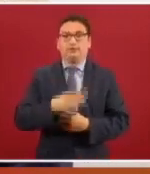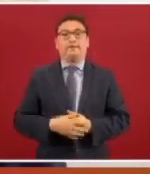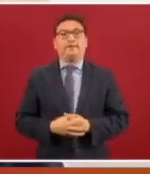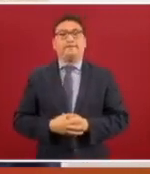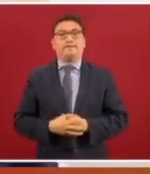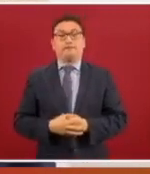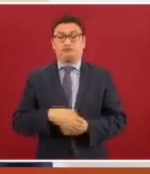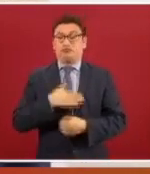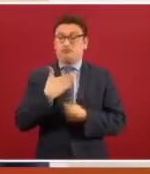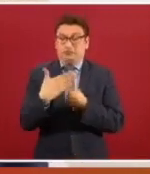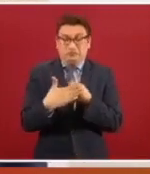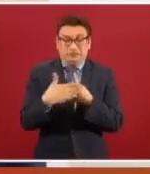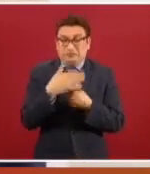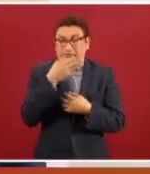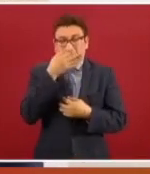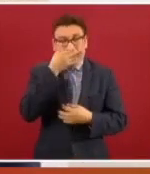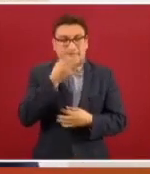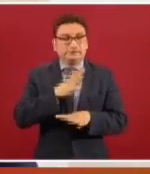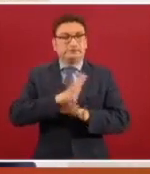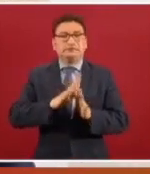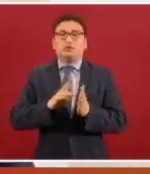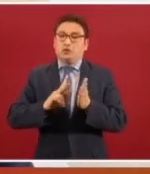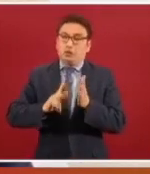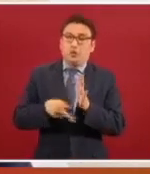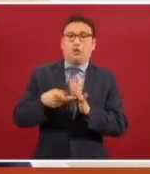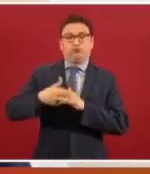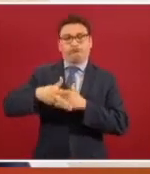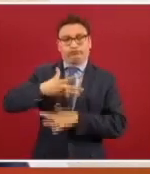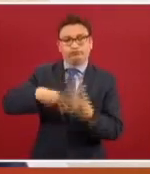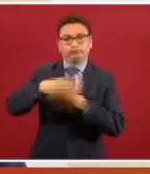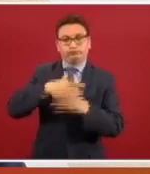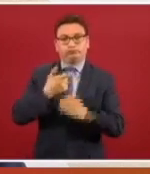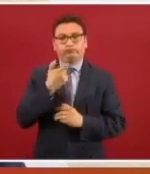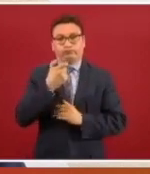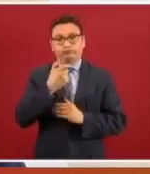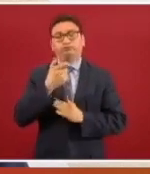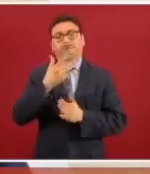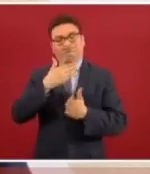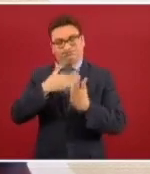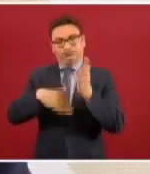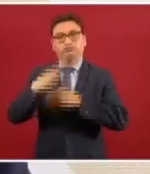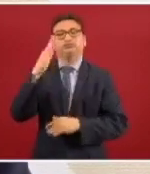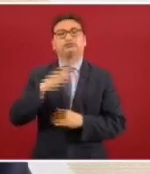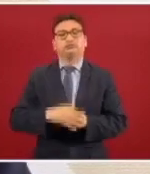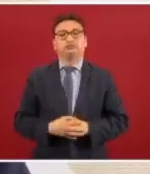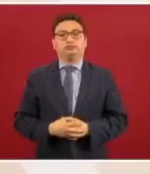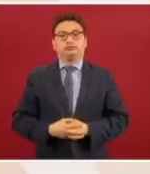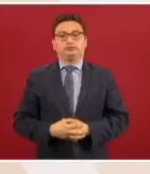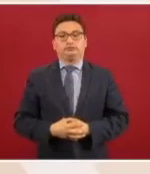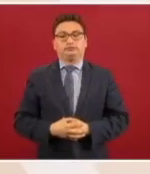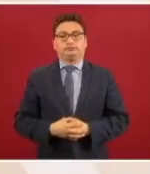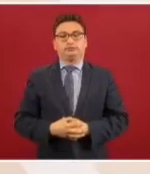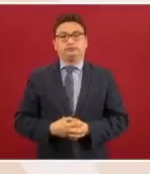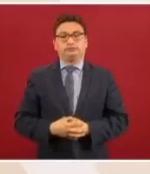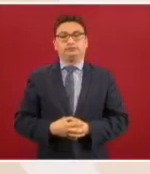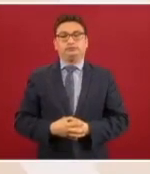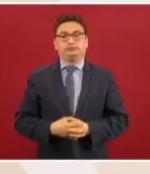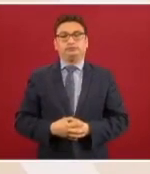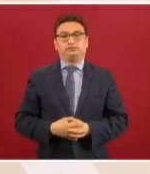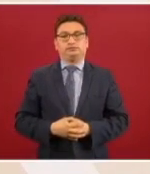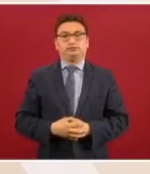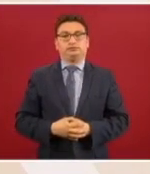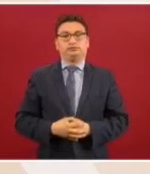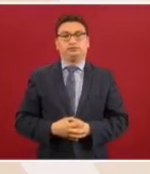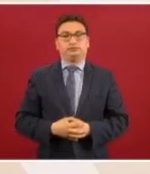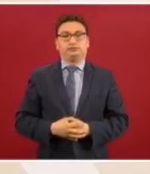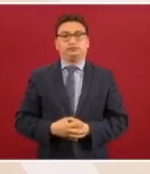reiniciará pronto la recuperación económica a partir, esta es